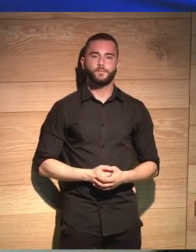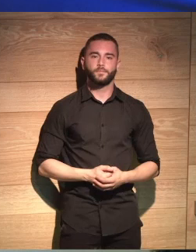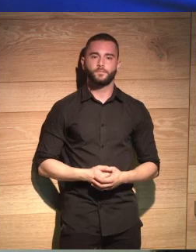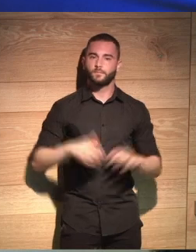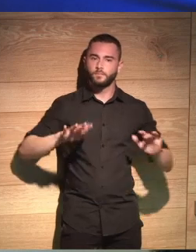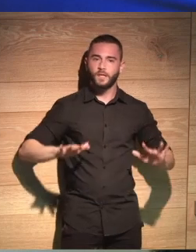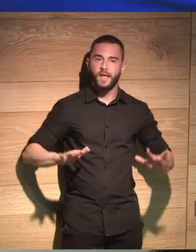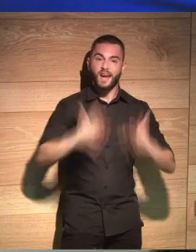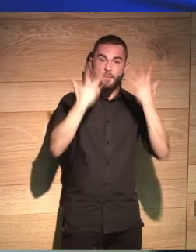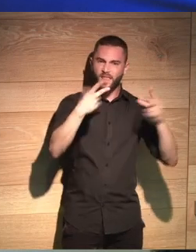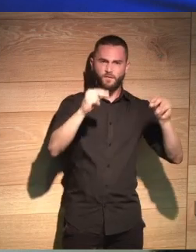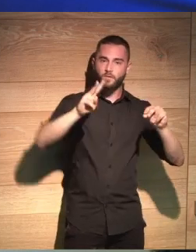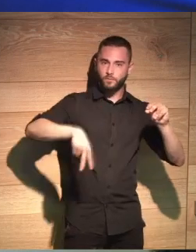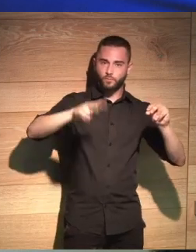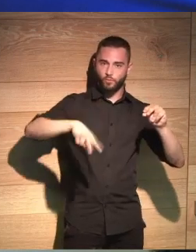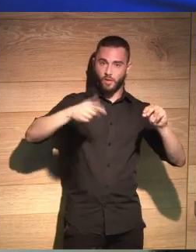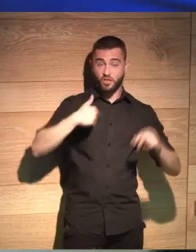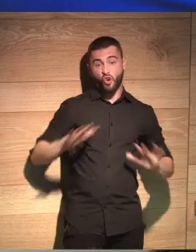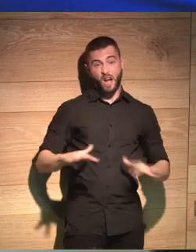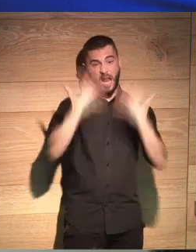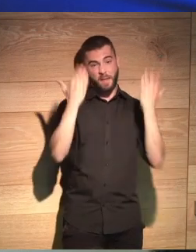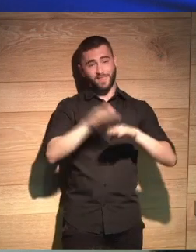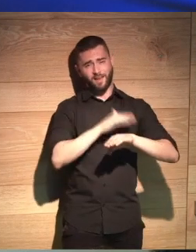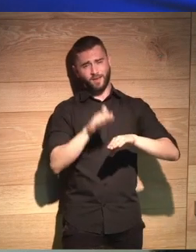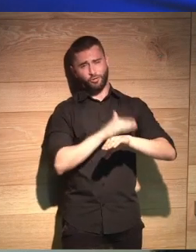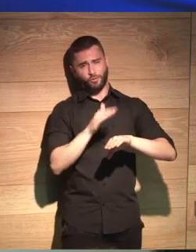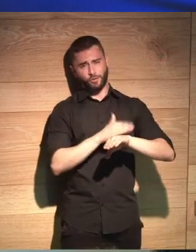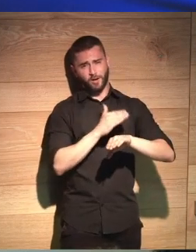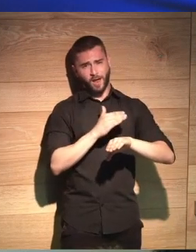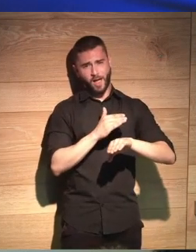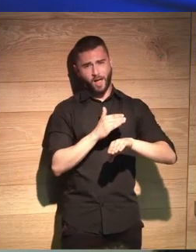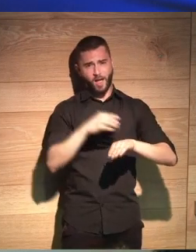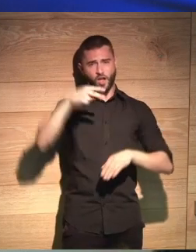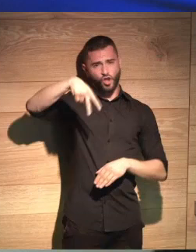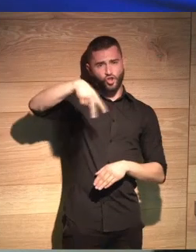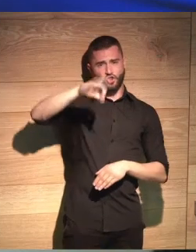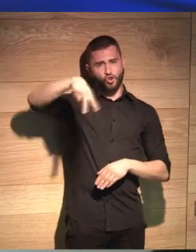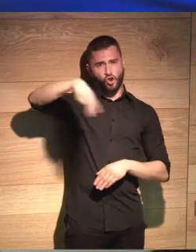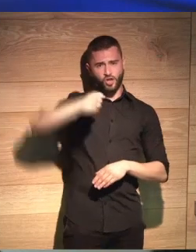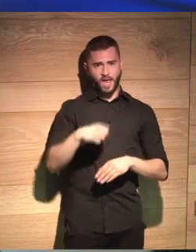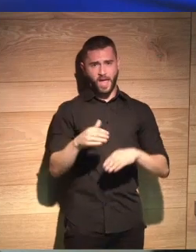ser rebeldes. Yo soy una rebelde muy ñoña, es decir, muy ñoña, no sé qué significa, creo que ñoña en